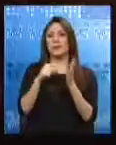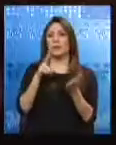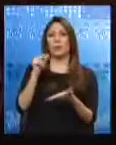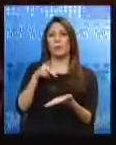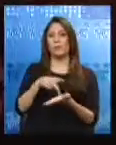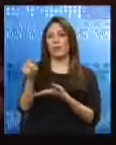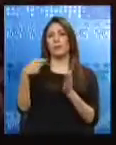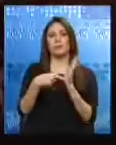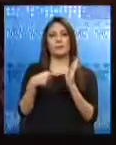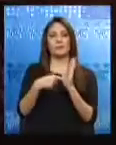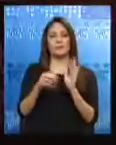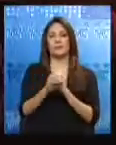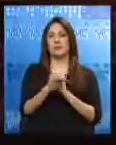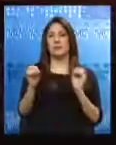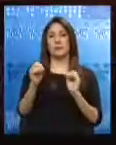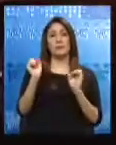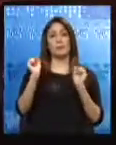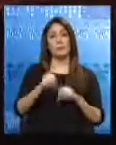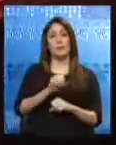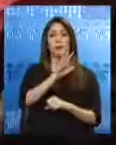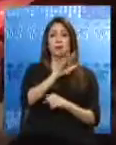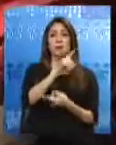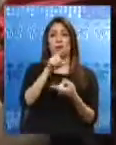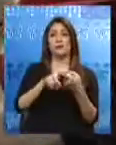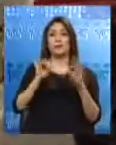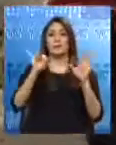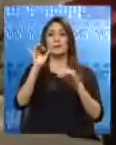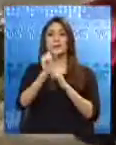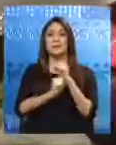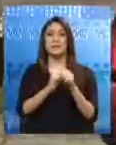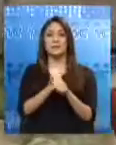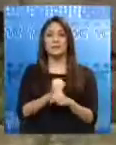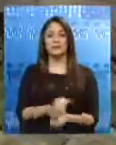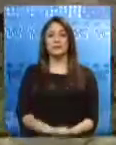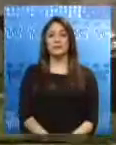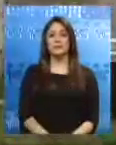comprobarse las acusaciones, la pena podría ser de 5 a 7 años de prisión. Cristian Hidalgo, TC Televisión.